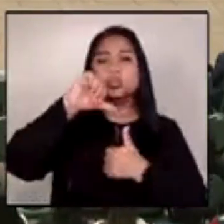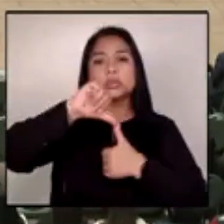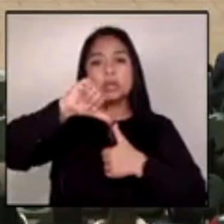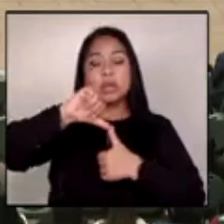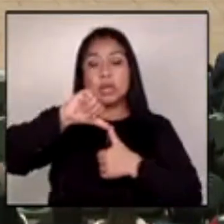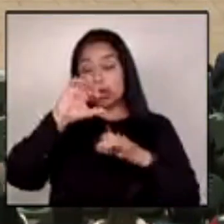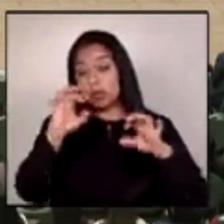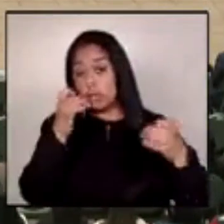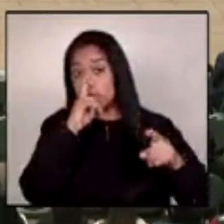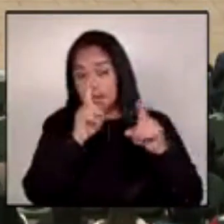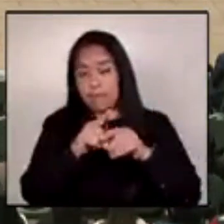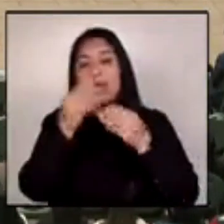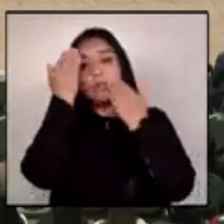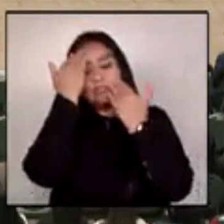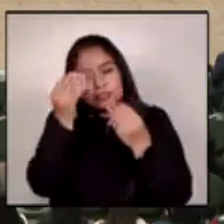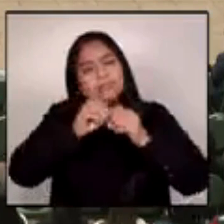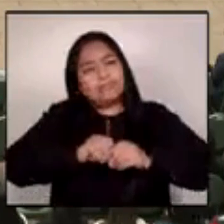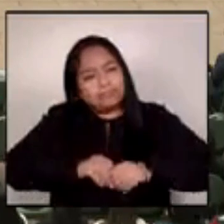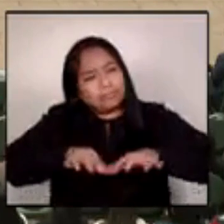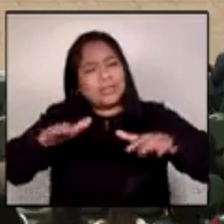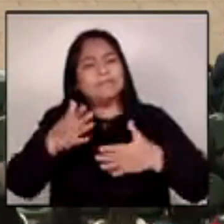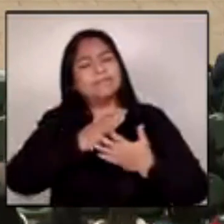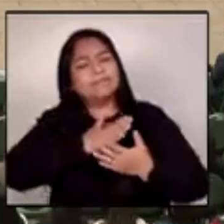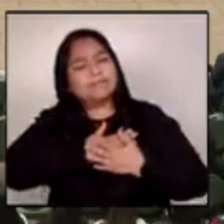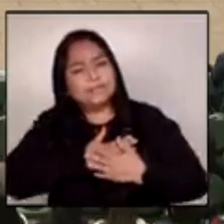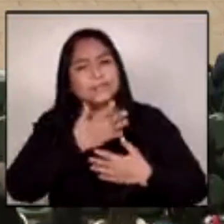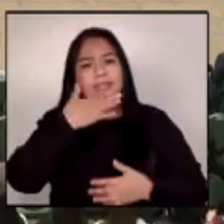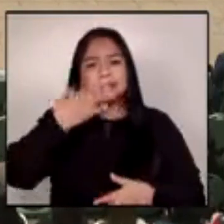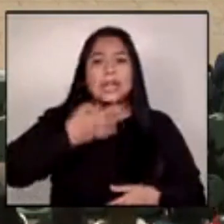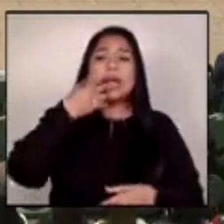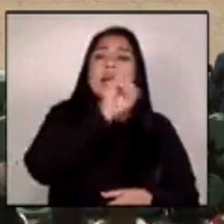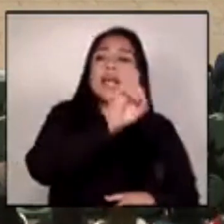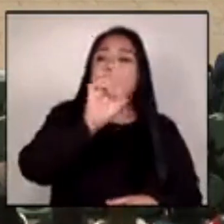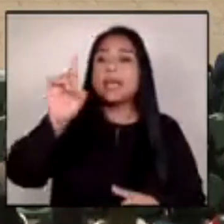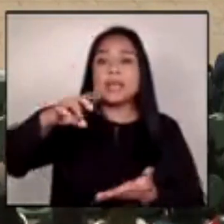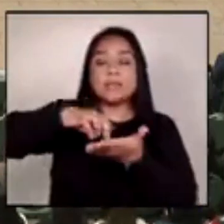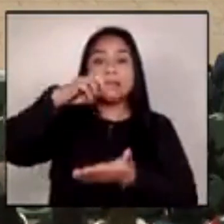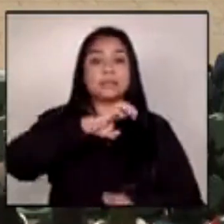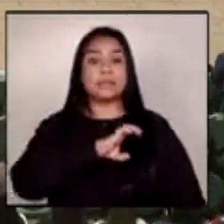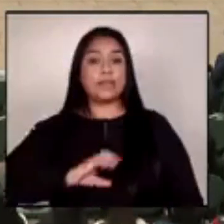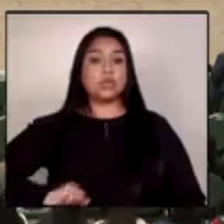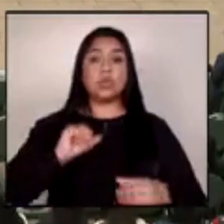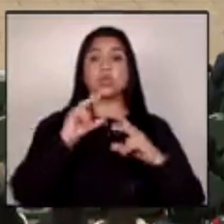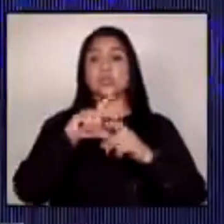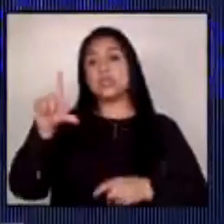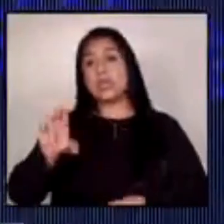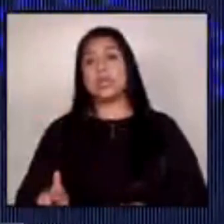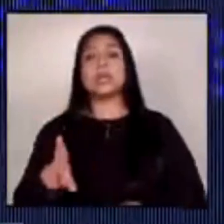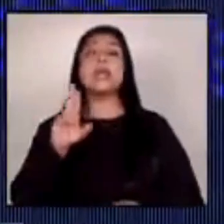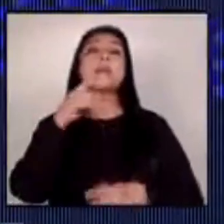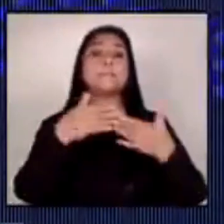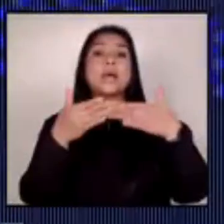Así que extiendo mi agradecimiento más sincero a cada país, El Salvador, Costa Rica, Panamá y Nicaragua.